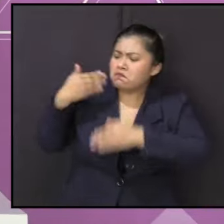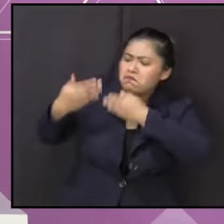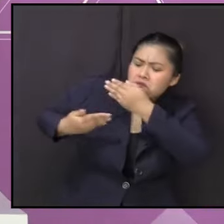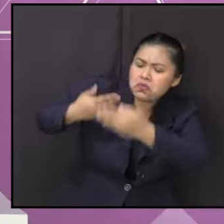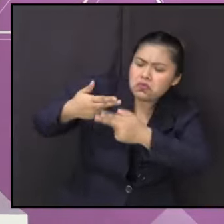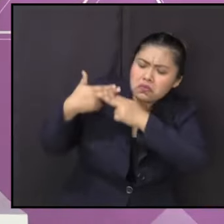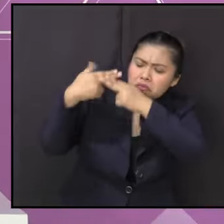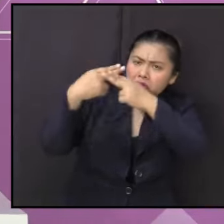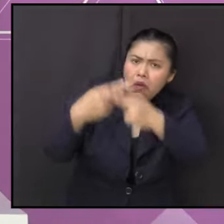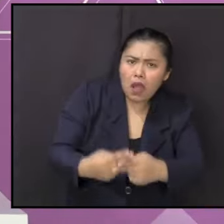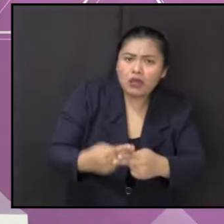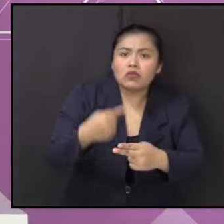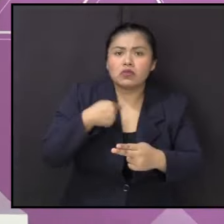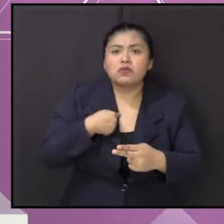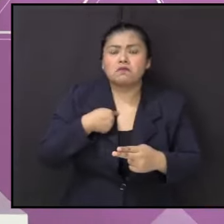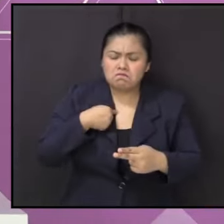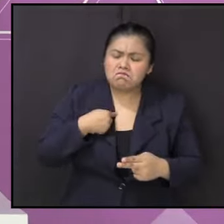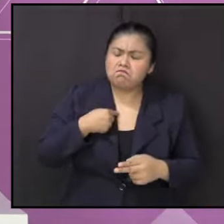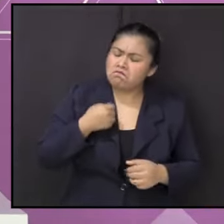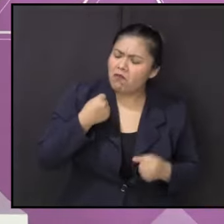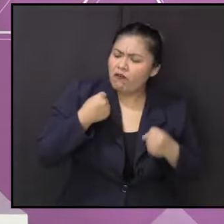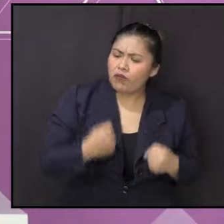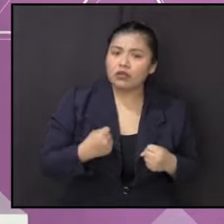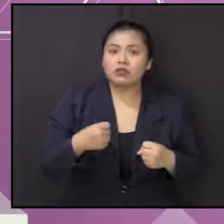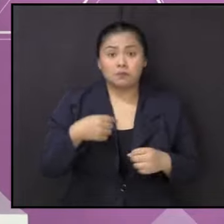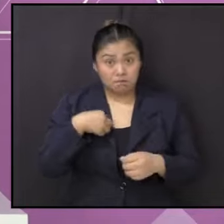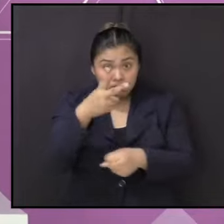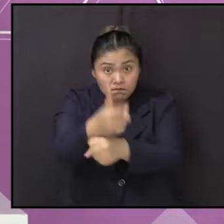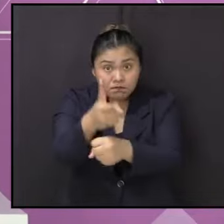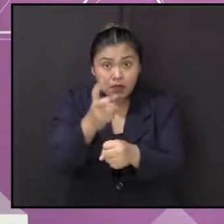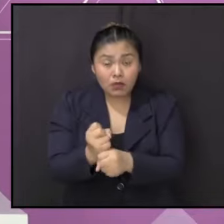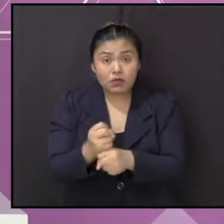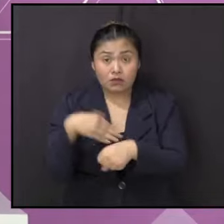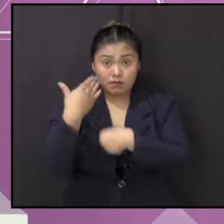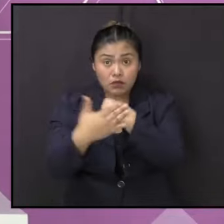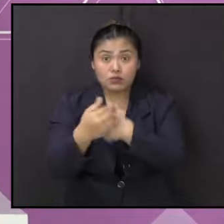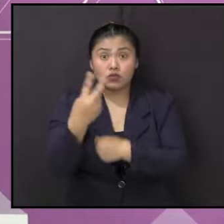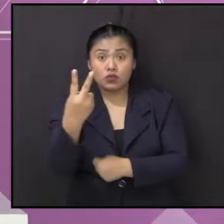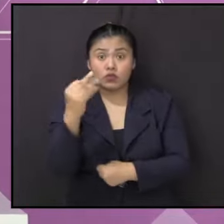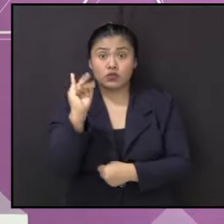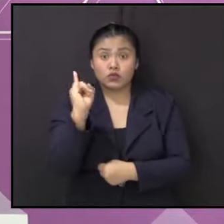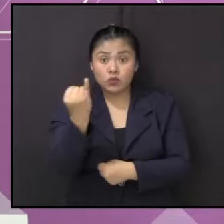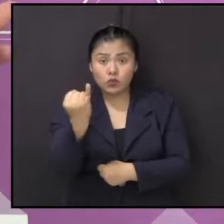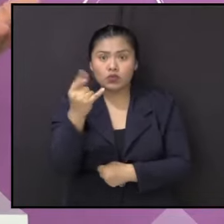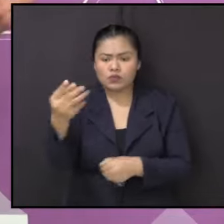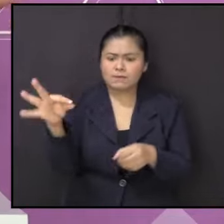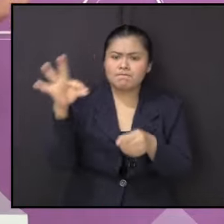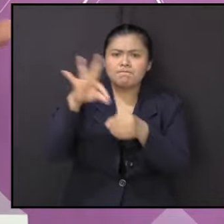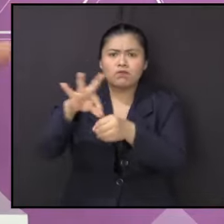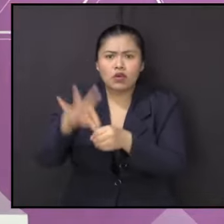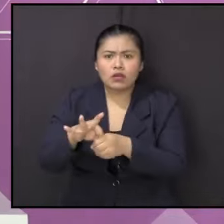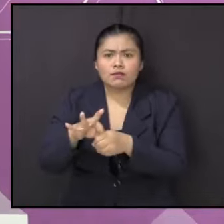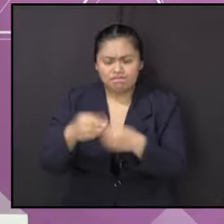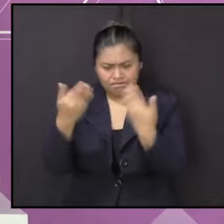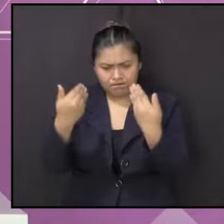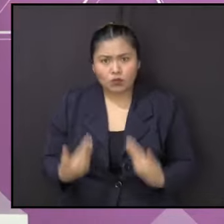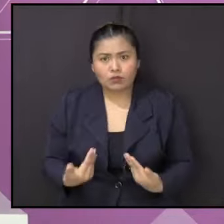invitarte este 2 de junio a que votes con toda la fuerza, porque juntos cambiaremos el rumbo. Como